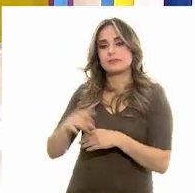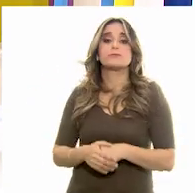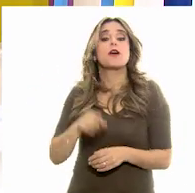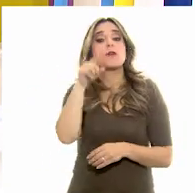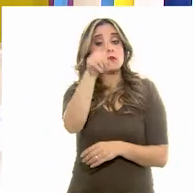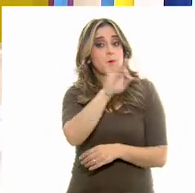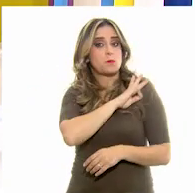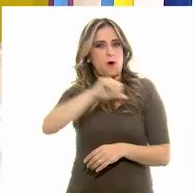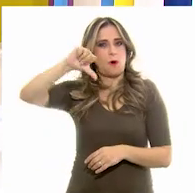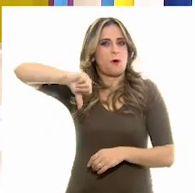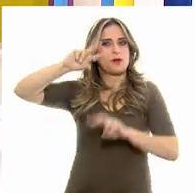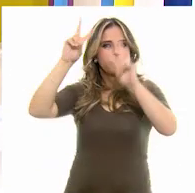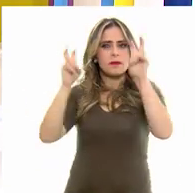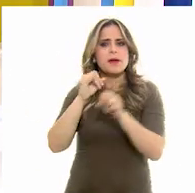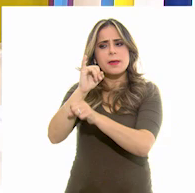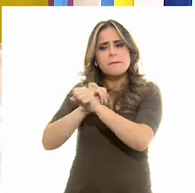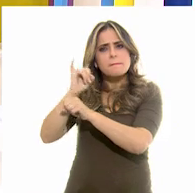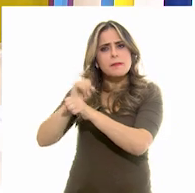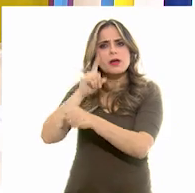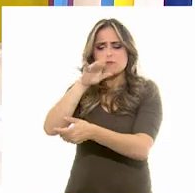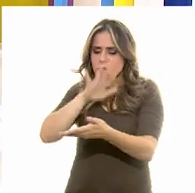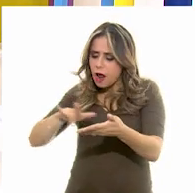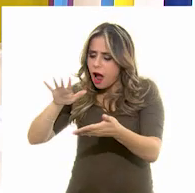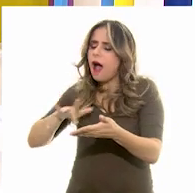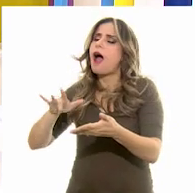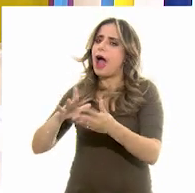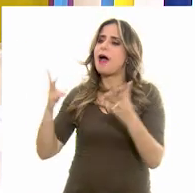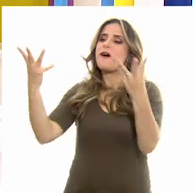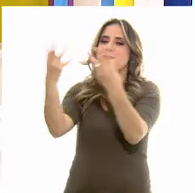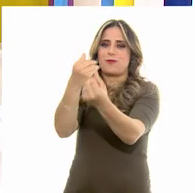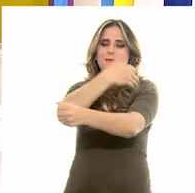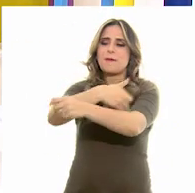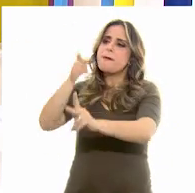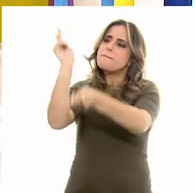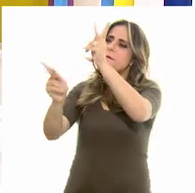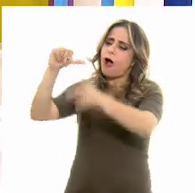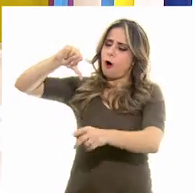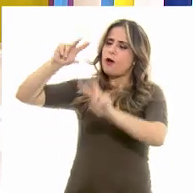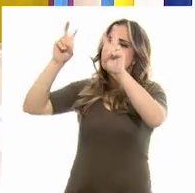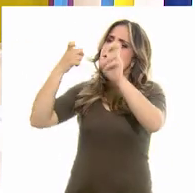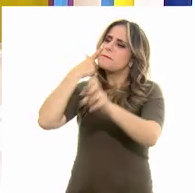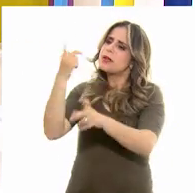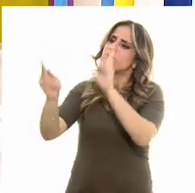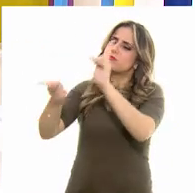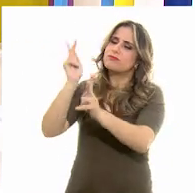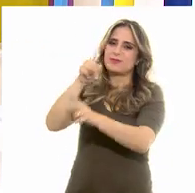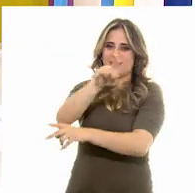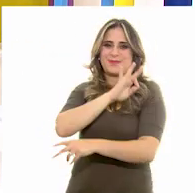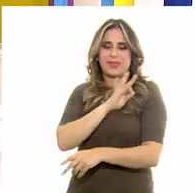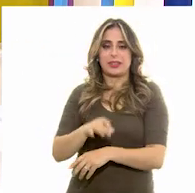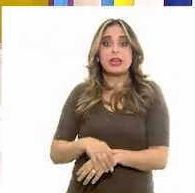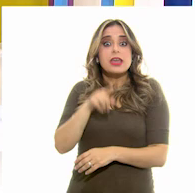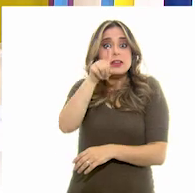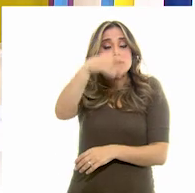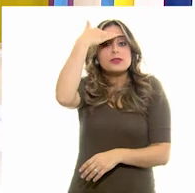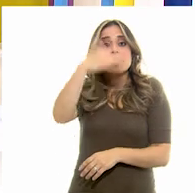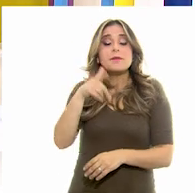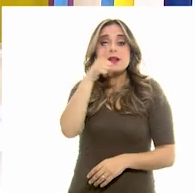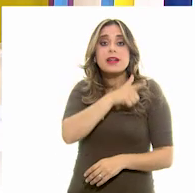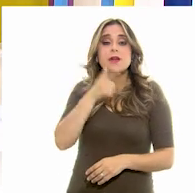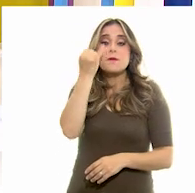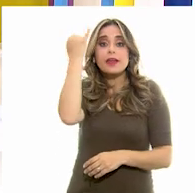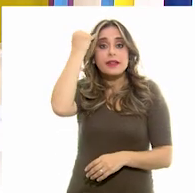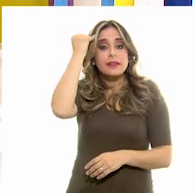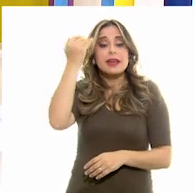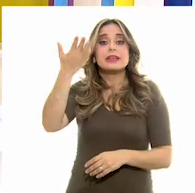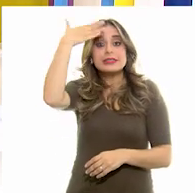es posible, consulta otros libros y comenta el tema de hoy con tu familia. Si tienes la fortuna de hablar una lengua indígena,